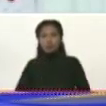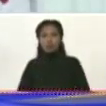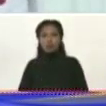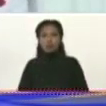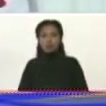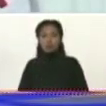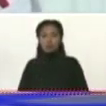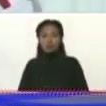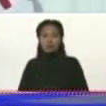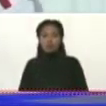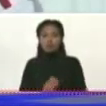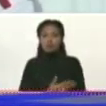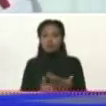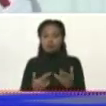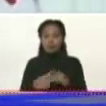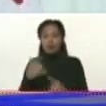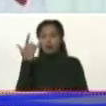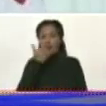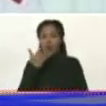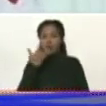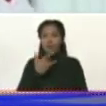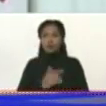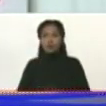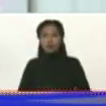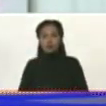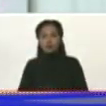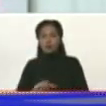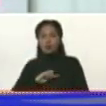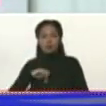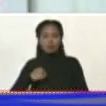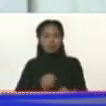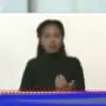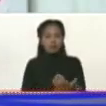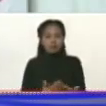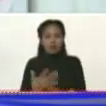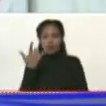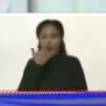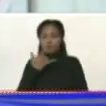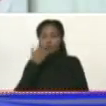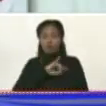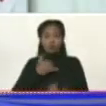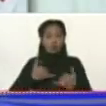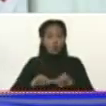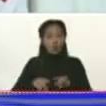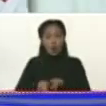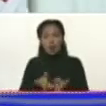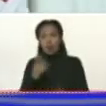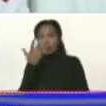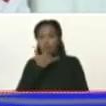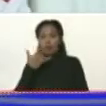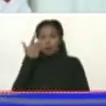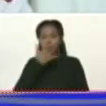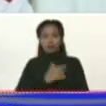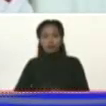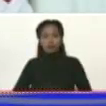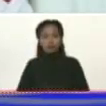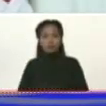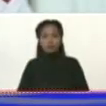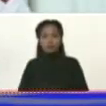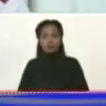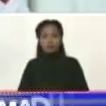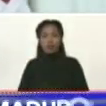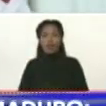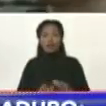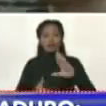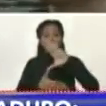el ADN africano aquí, nuestra sangre africana. Somos hijos de África, de